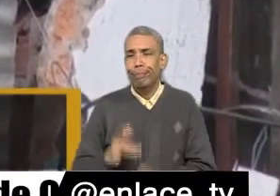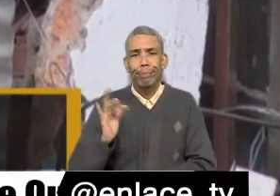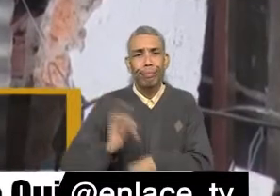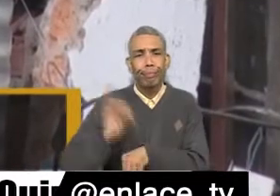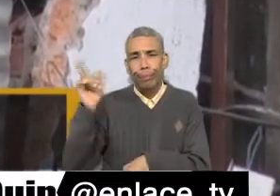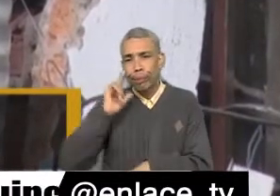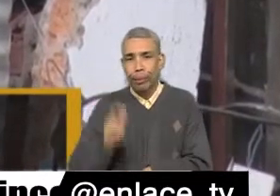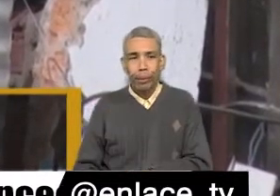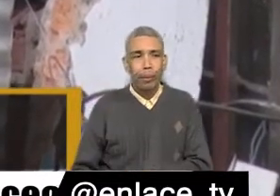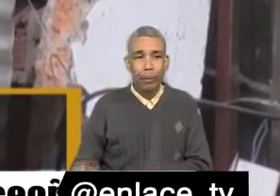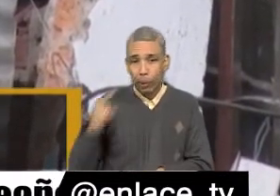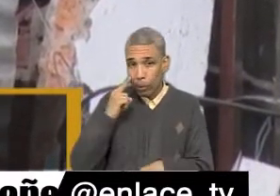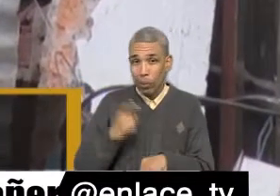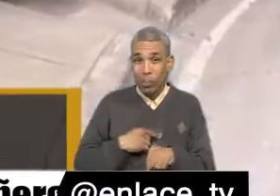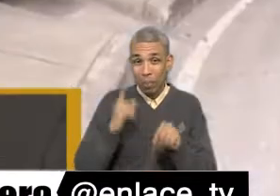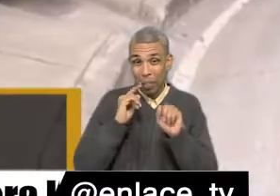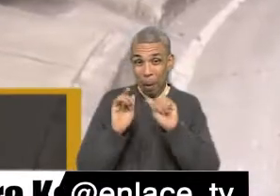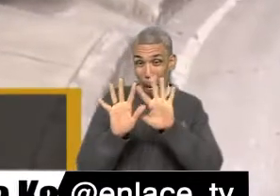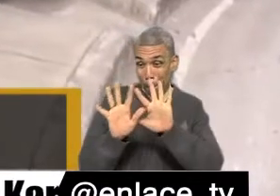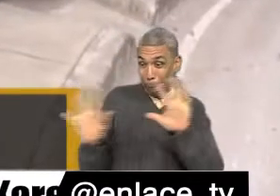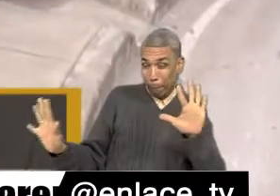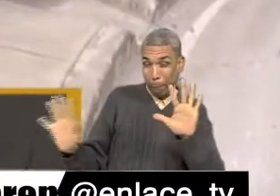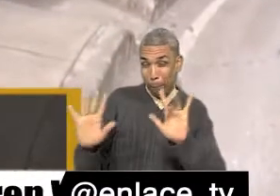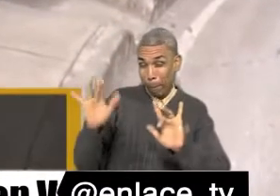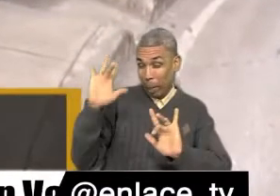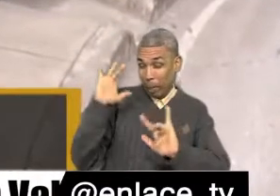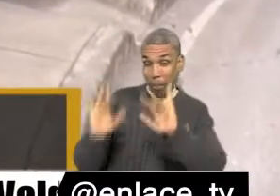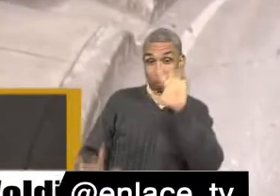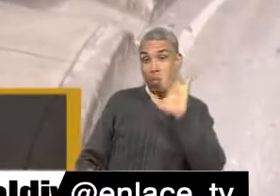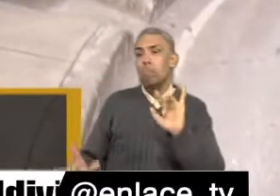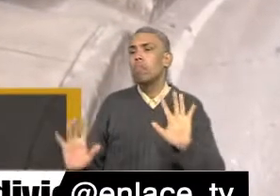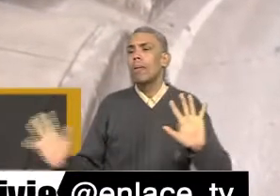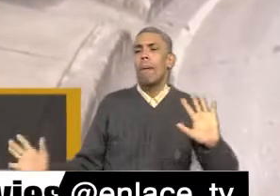las noches en vela porque el interior de la casa quedó